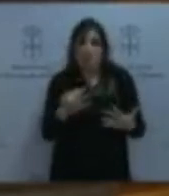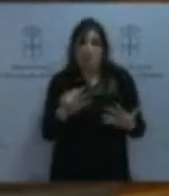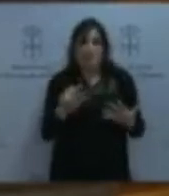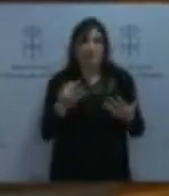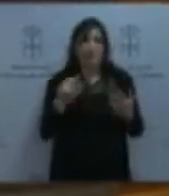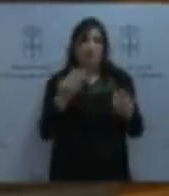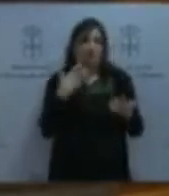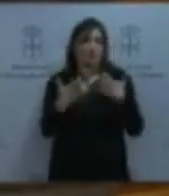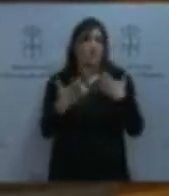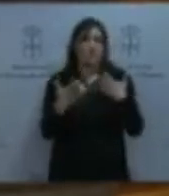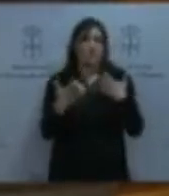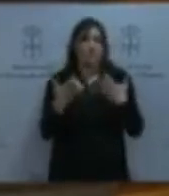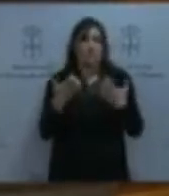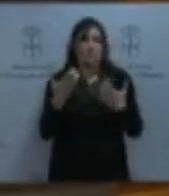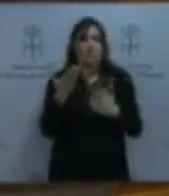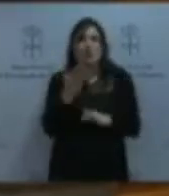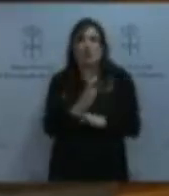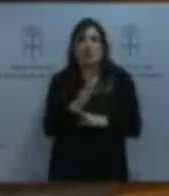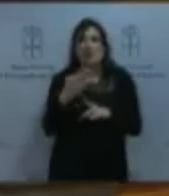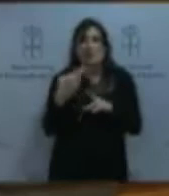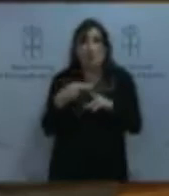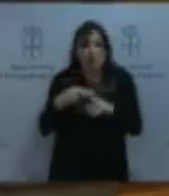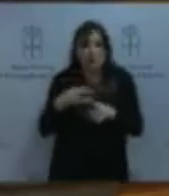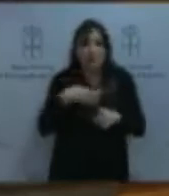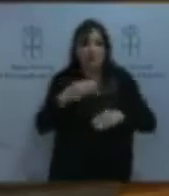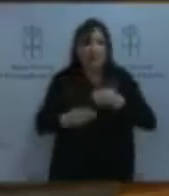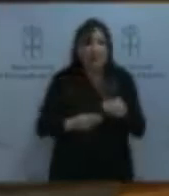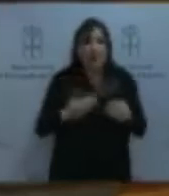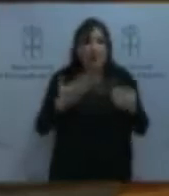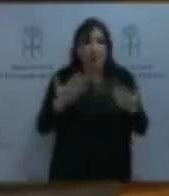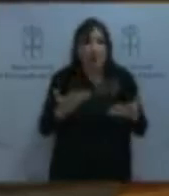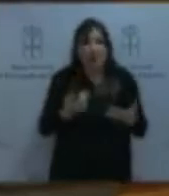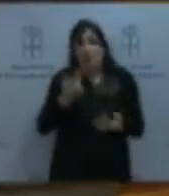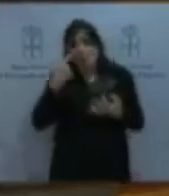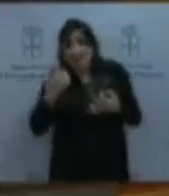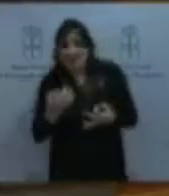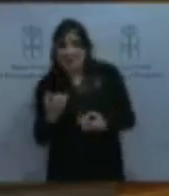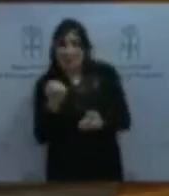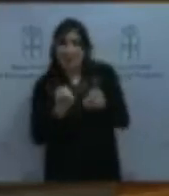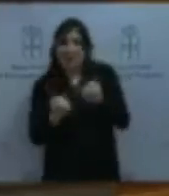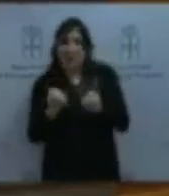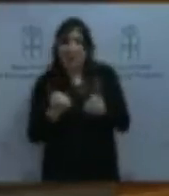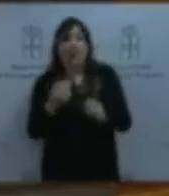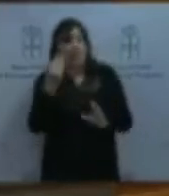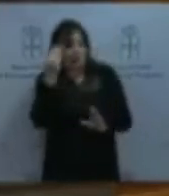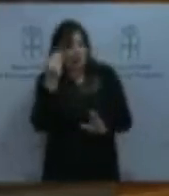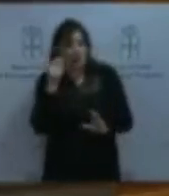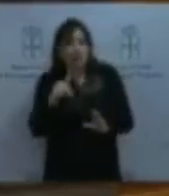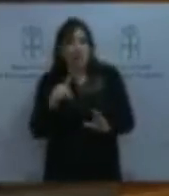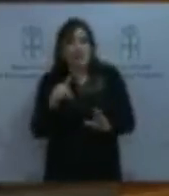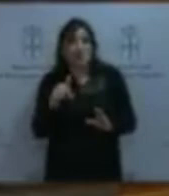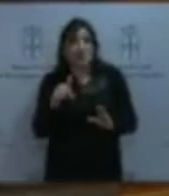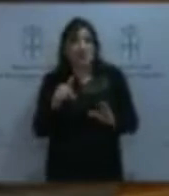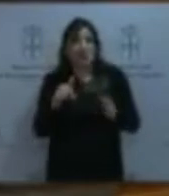políticas que se podrían desplegar que la realidad económica, que, insisto, creo que va más por la senda de la austeridad o de la ortodoxia, en todo